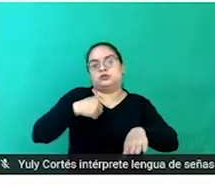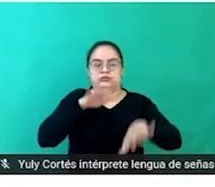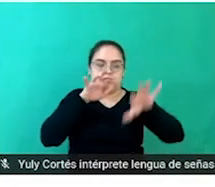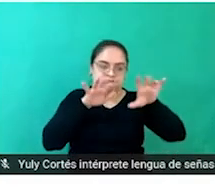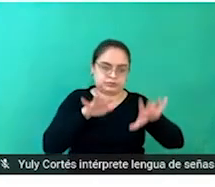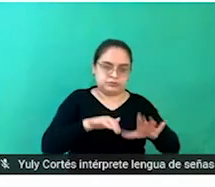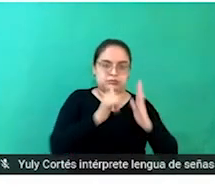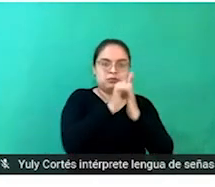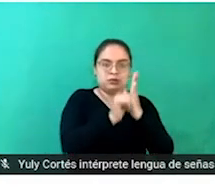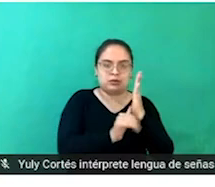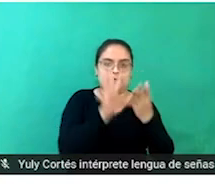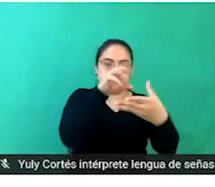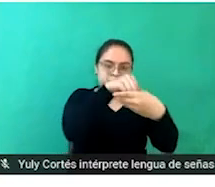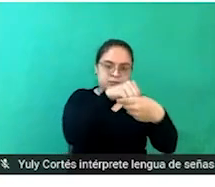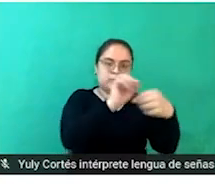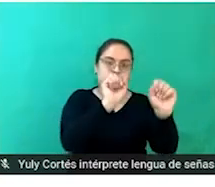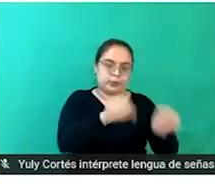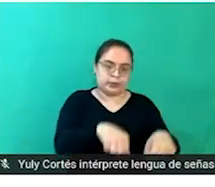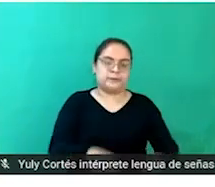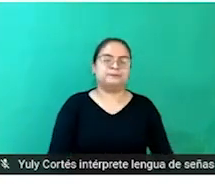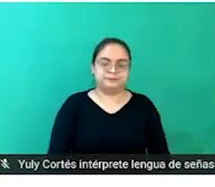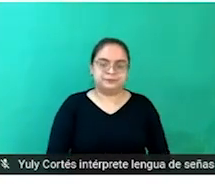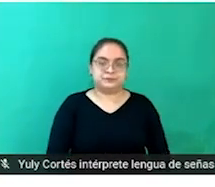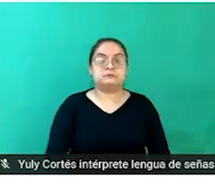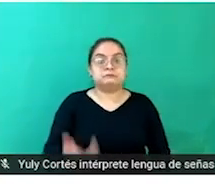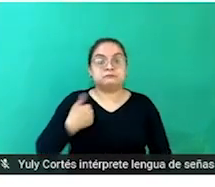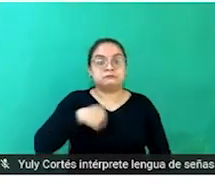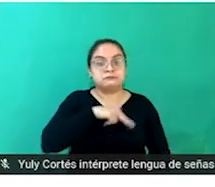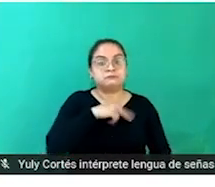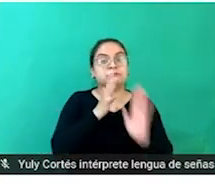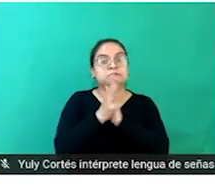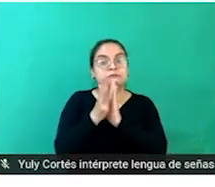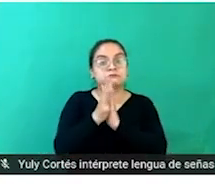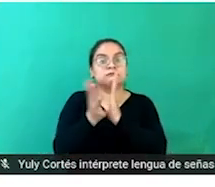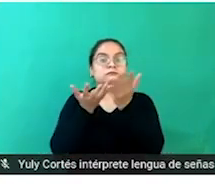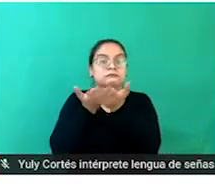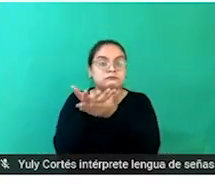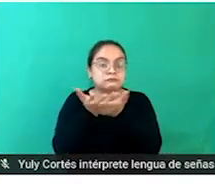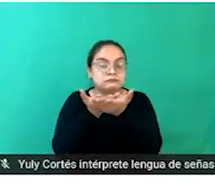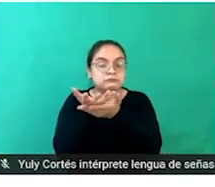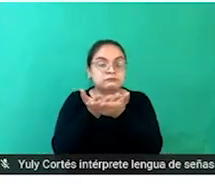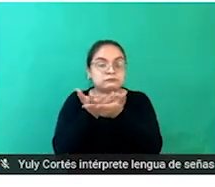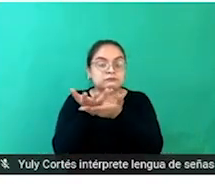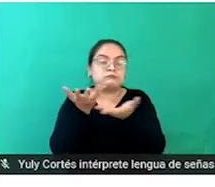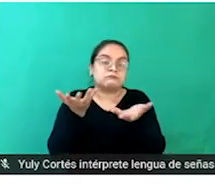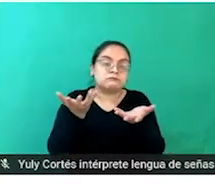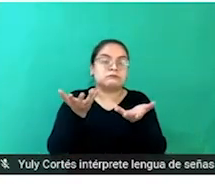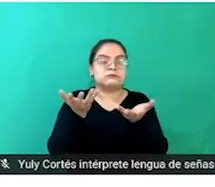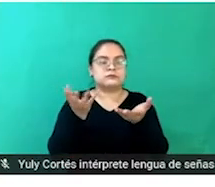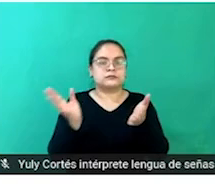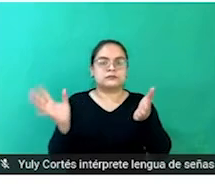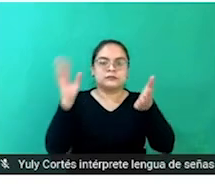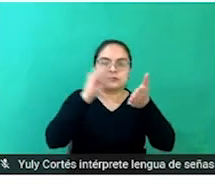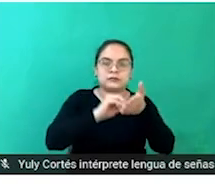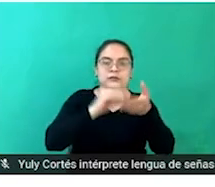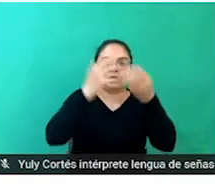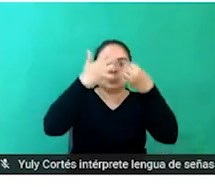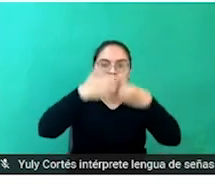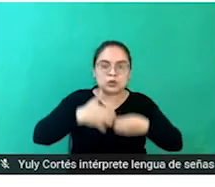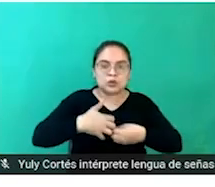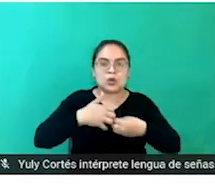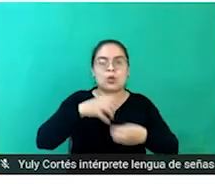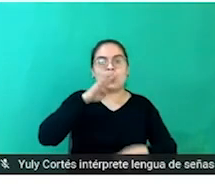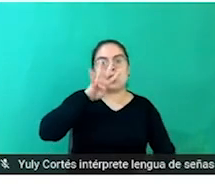programado. Entonces, esa es nuestra recomendación al momento de implementar Industria